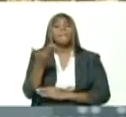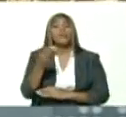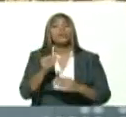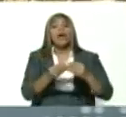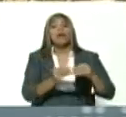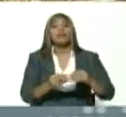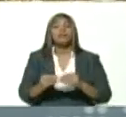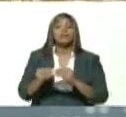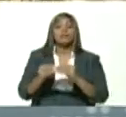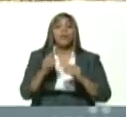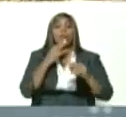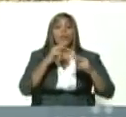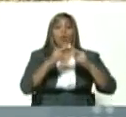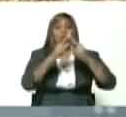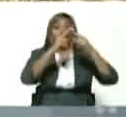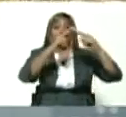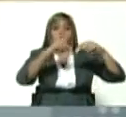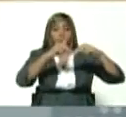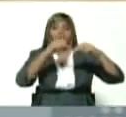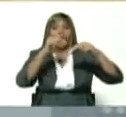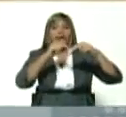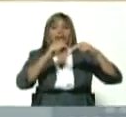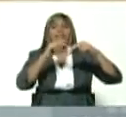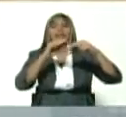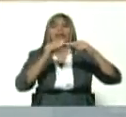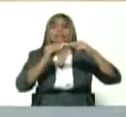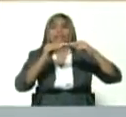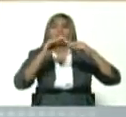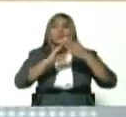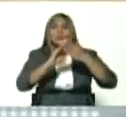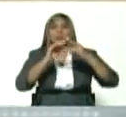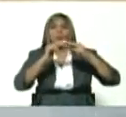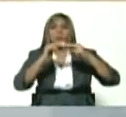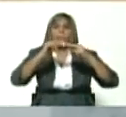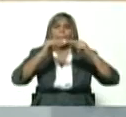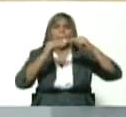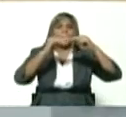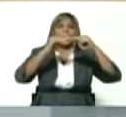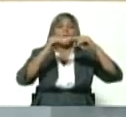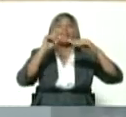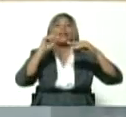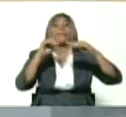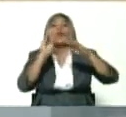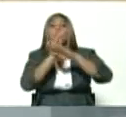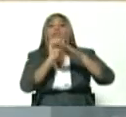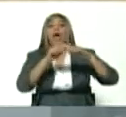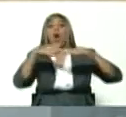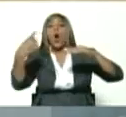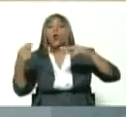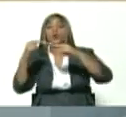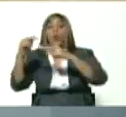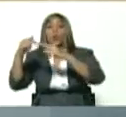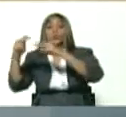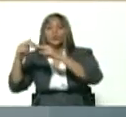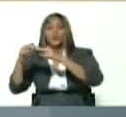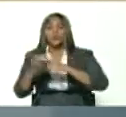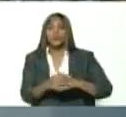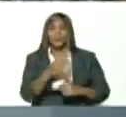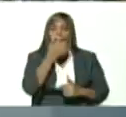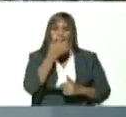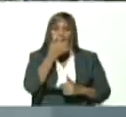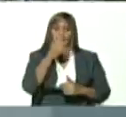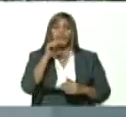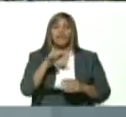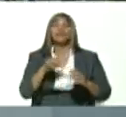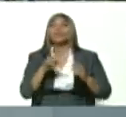la estructura colapsada sufriera lo menos posible, así como también preservar el resto de la estructura. Esto fue algo que logramos de manera